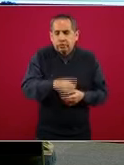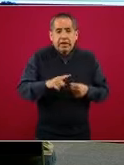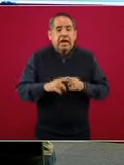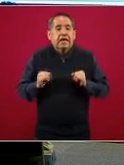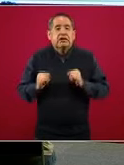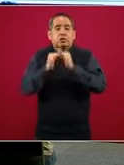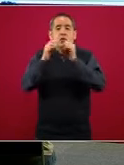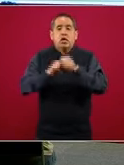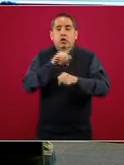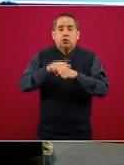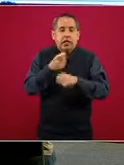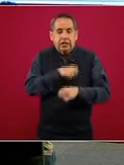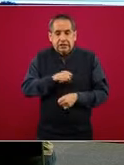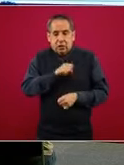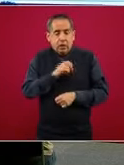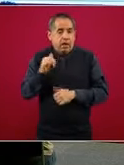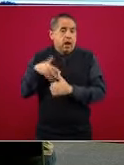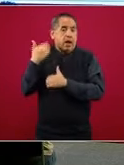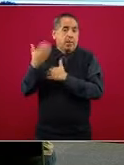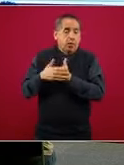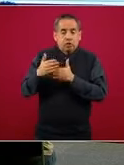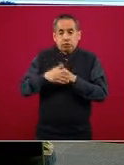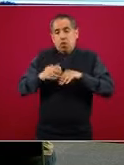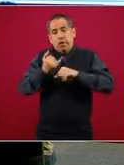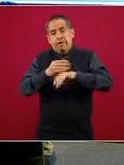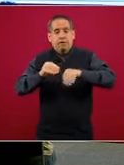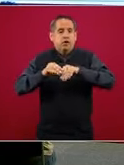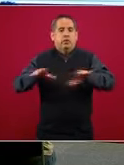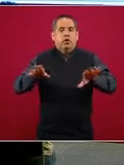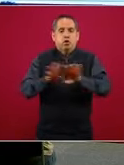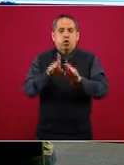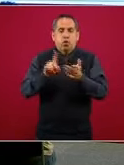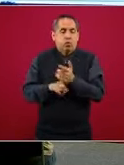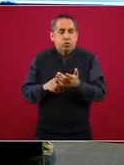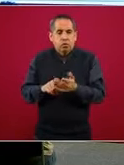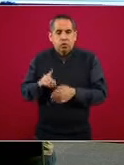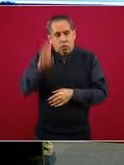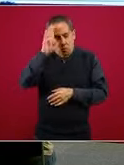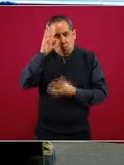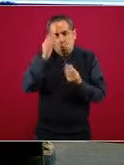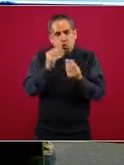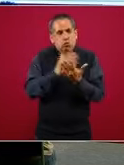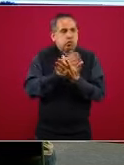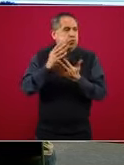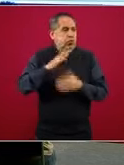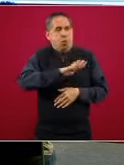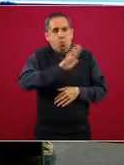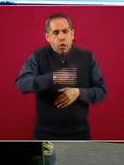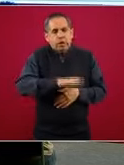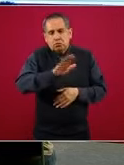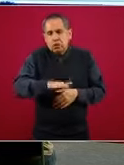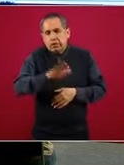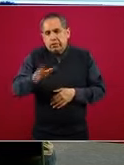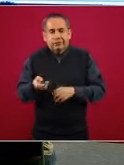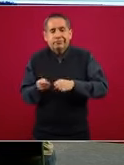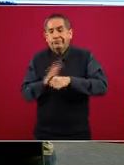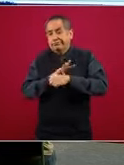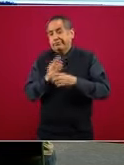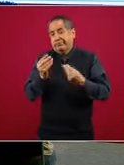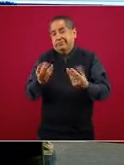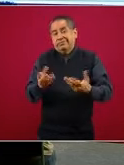Institutos Nacionales de Salud y próximamente presentaremos la información del exceso de mortalidad que ha implicado la epidemia.